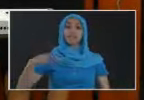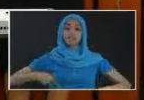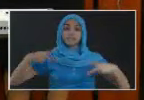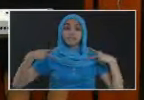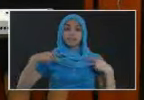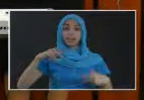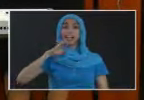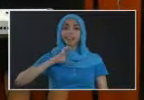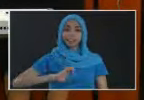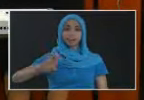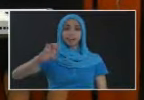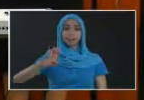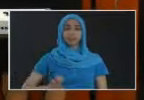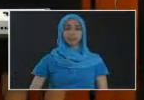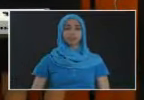abundancia.